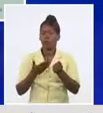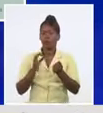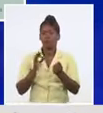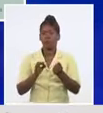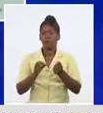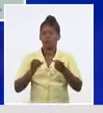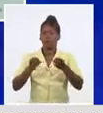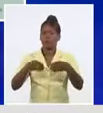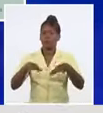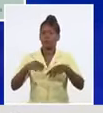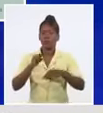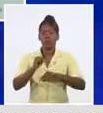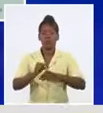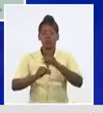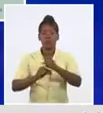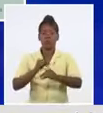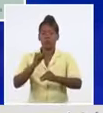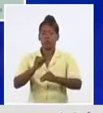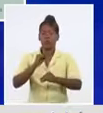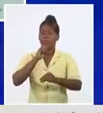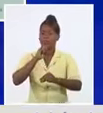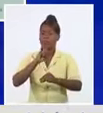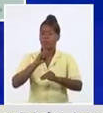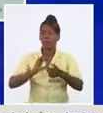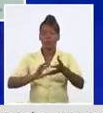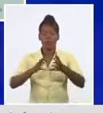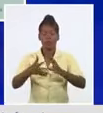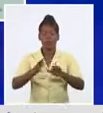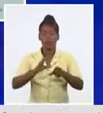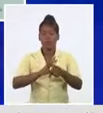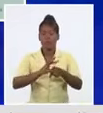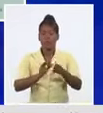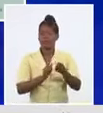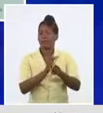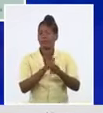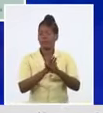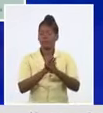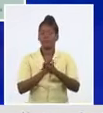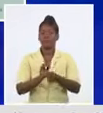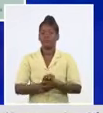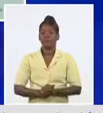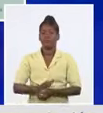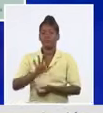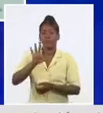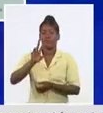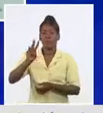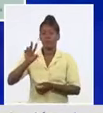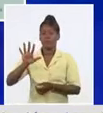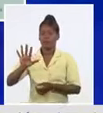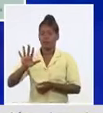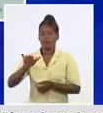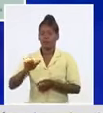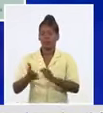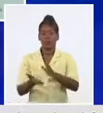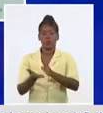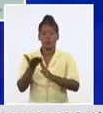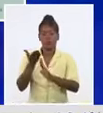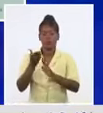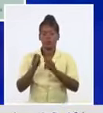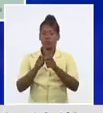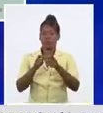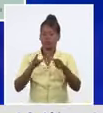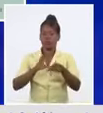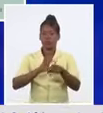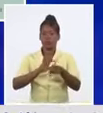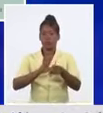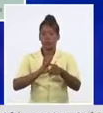más desfavorable desde el punto de vista epidemiológico en el centro del país, 525 casos autóctonos en esta jornada,